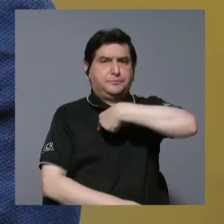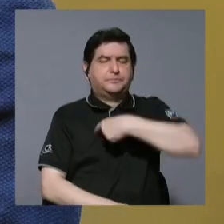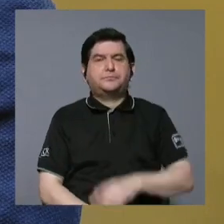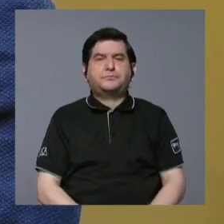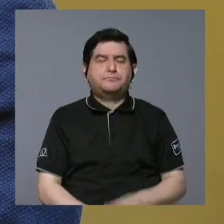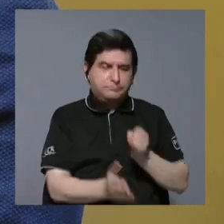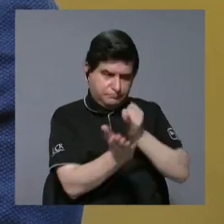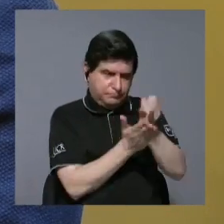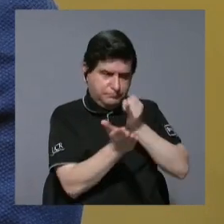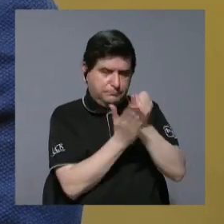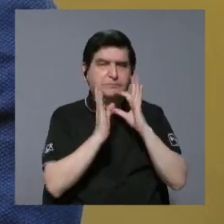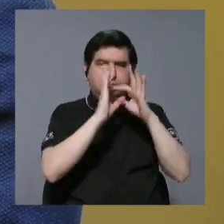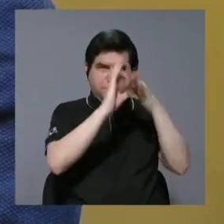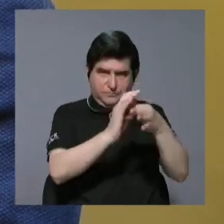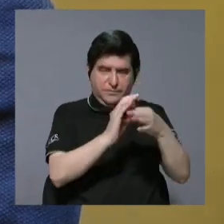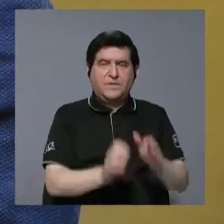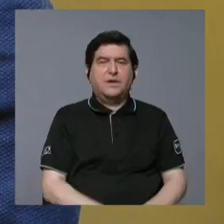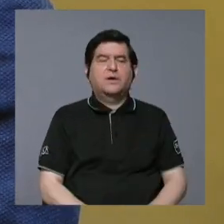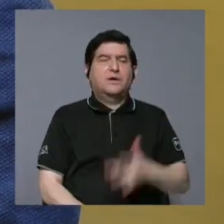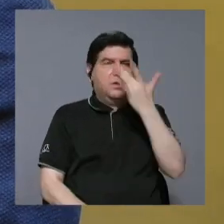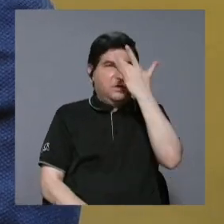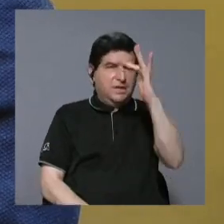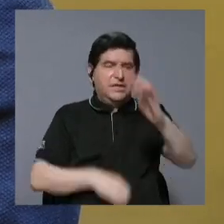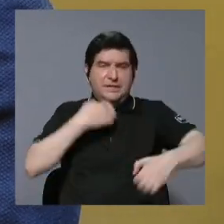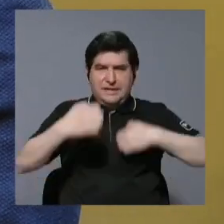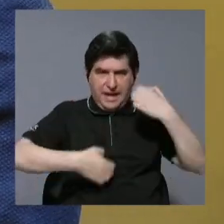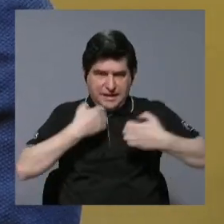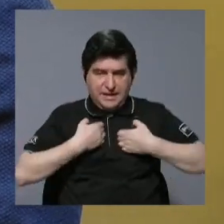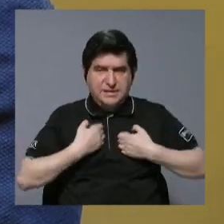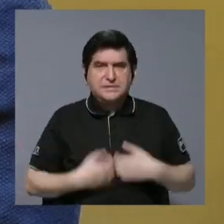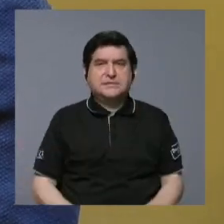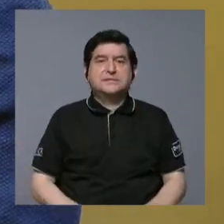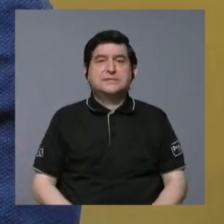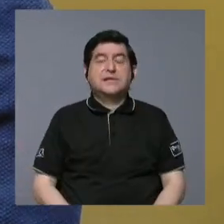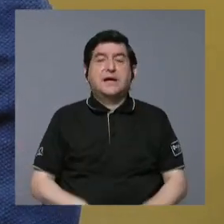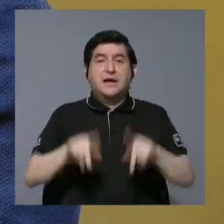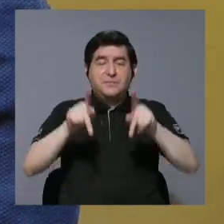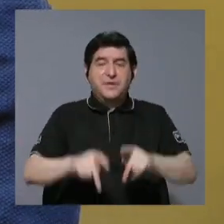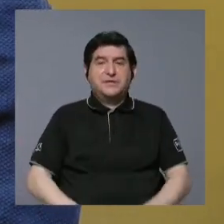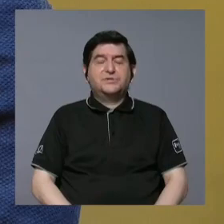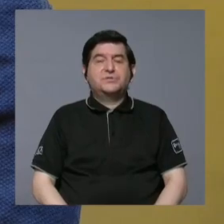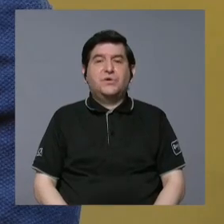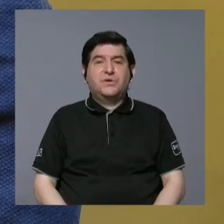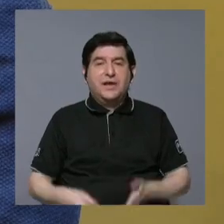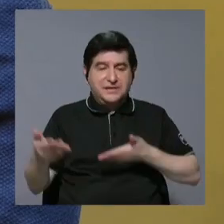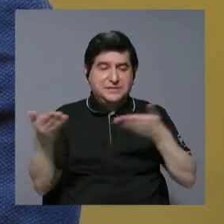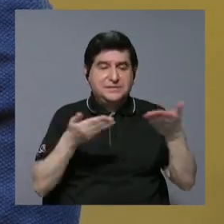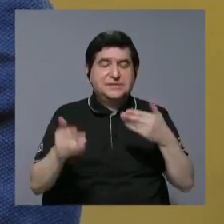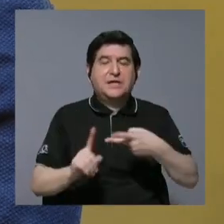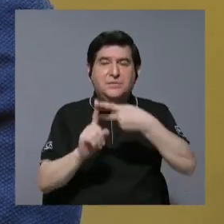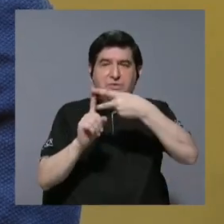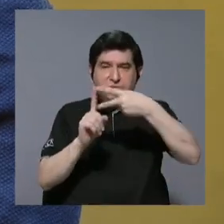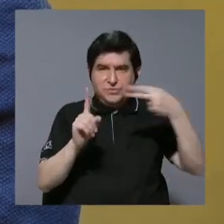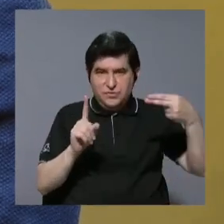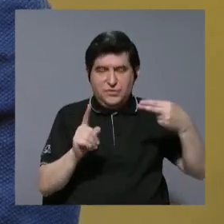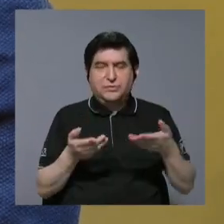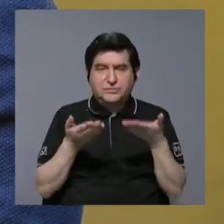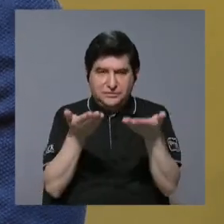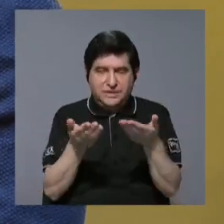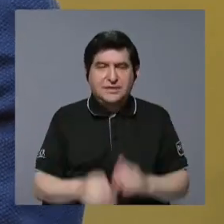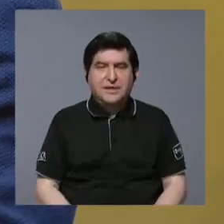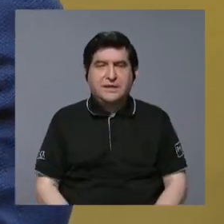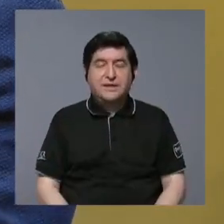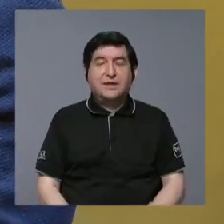una investigación relacionada con la inteligencia emocional del personal de servicio en el sector hotelero, precisamente, y el